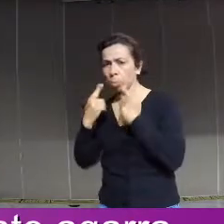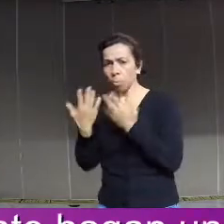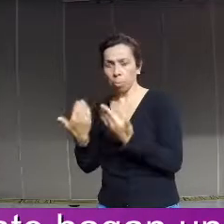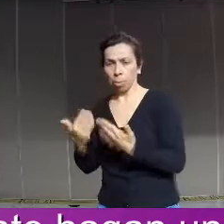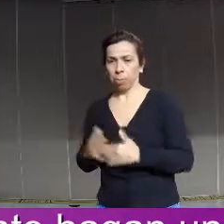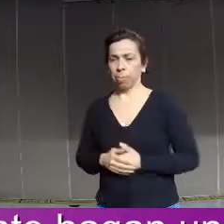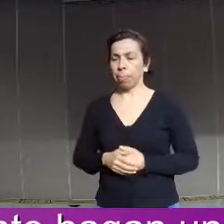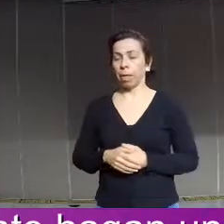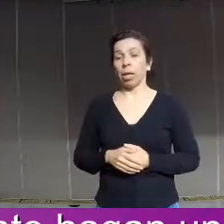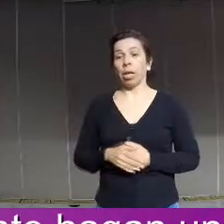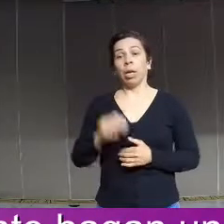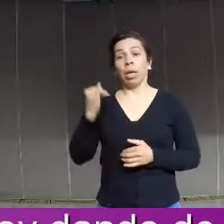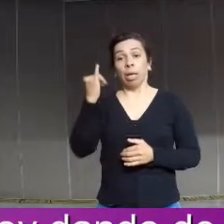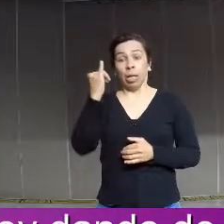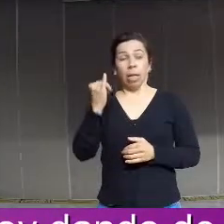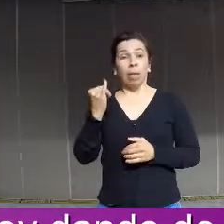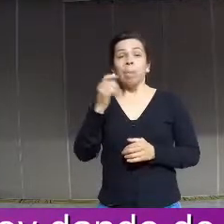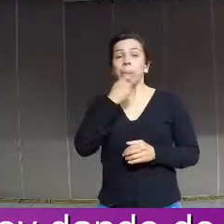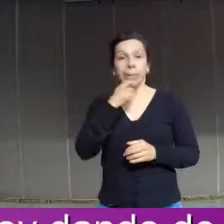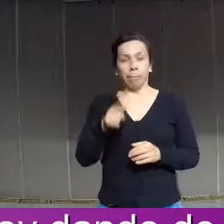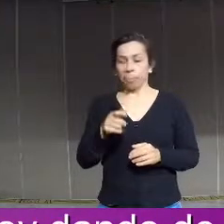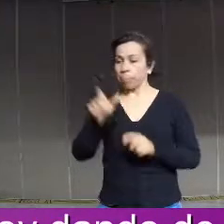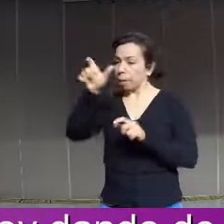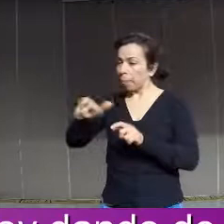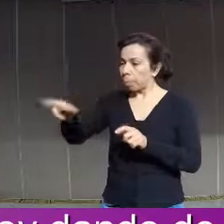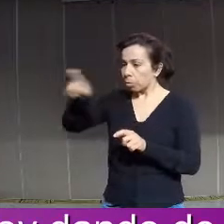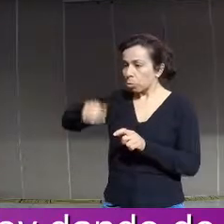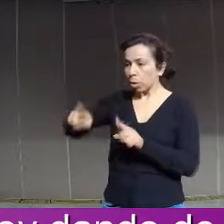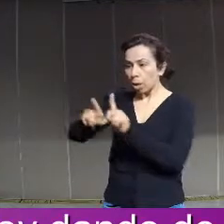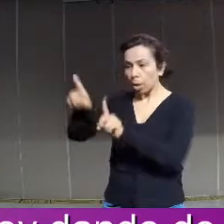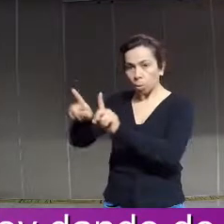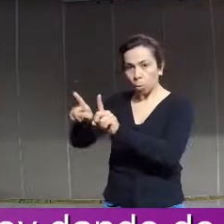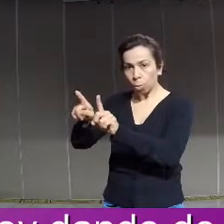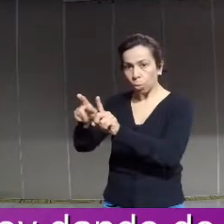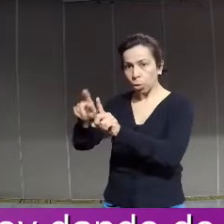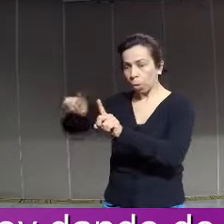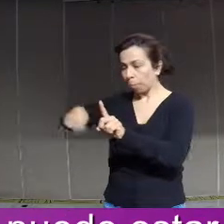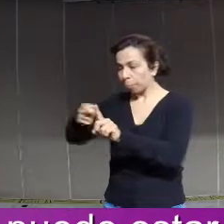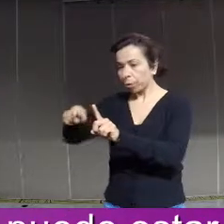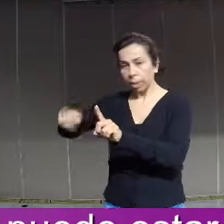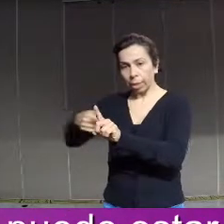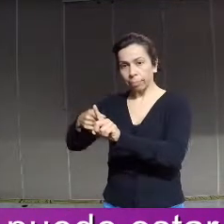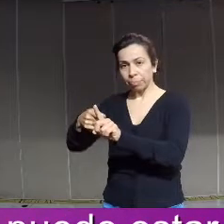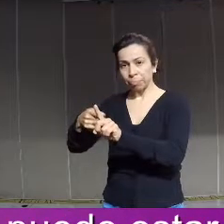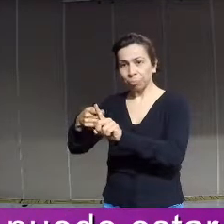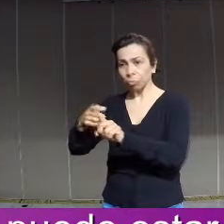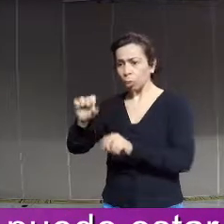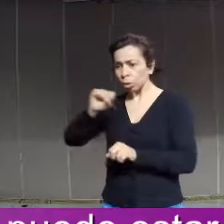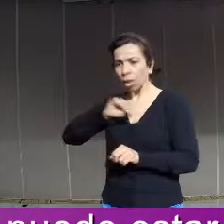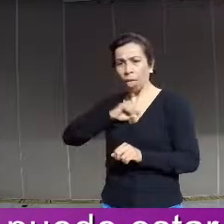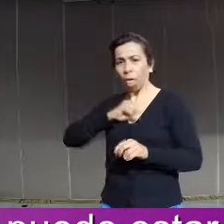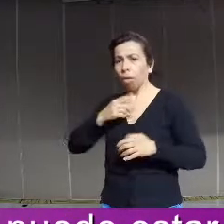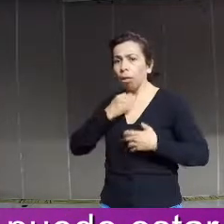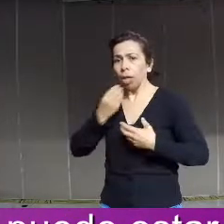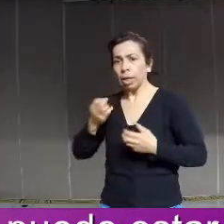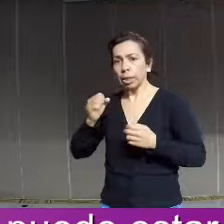Un consejo, cuando a un paciente se les ahoga o un familiar en la casa, nunca lo golpeen en la espalda. Esto que hacemos todos de